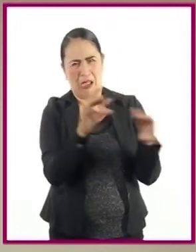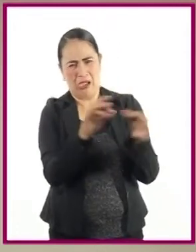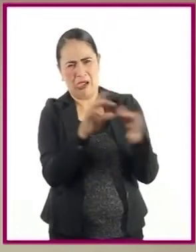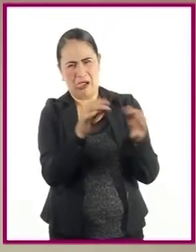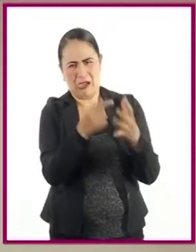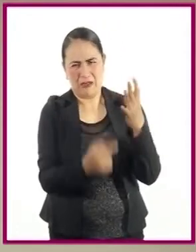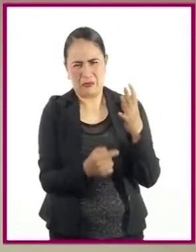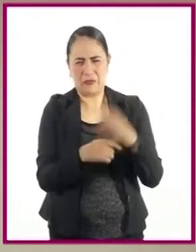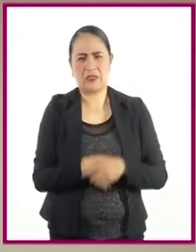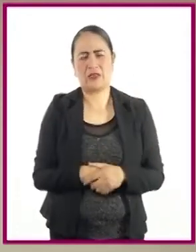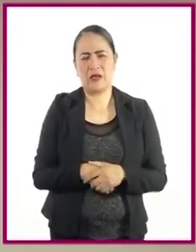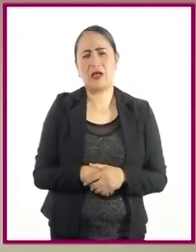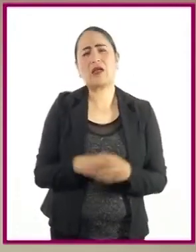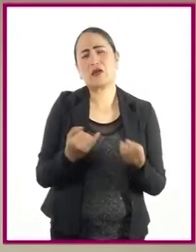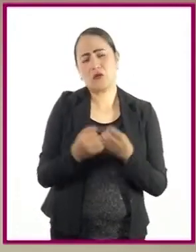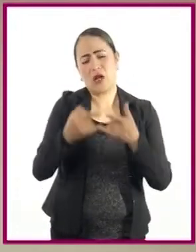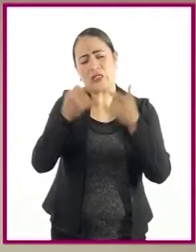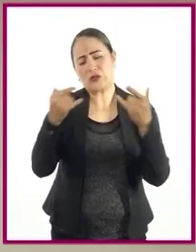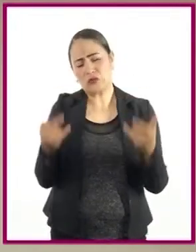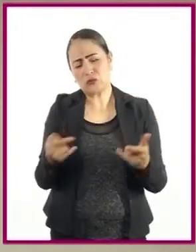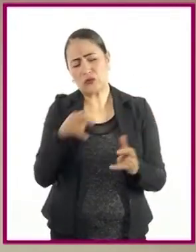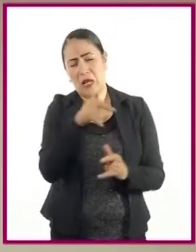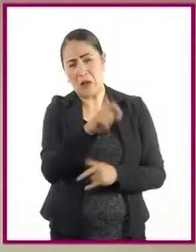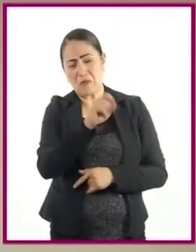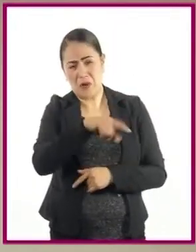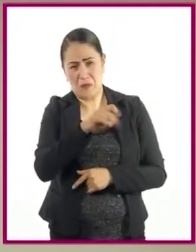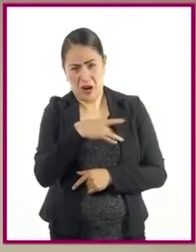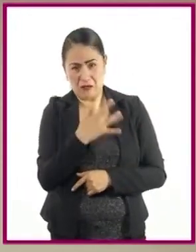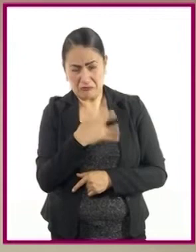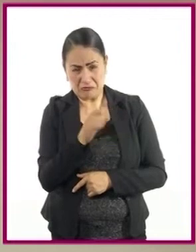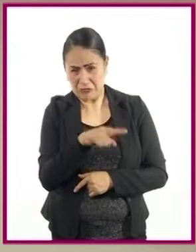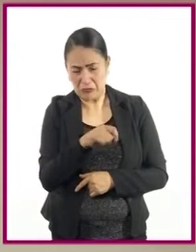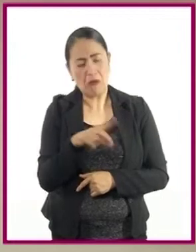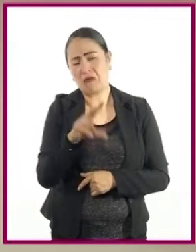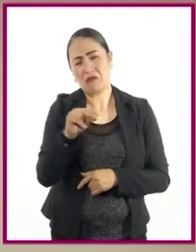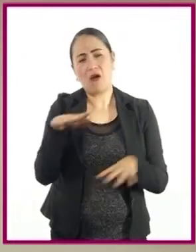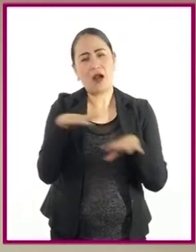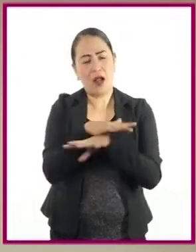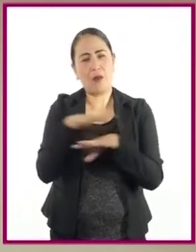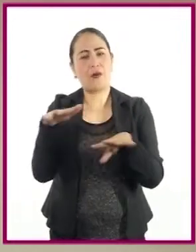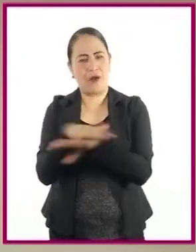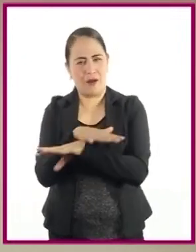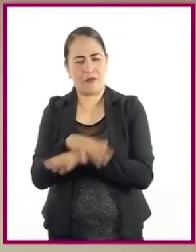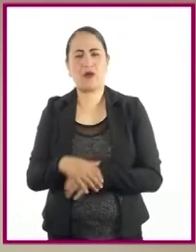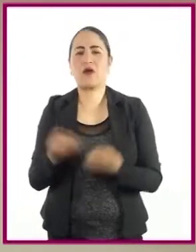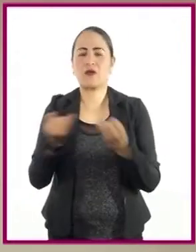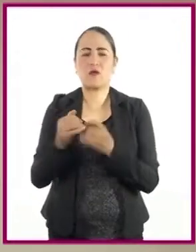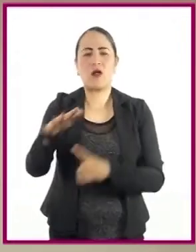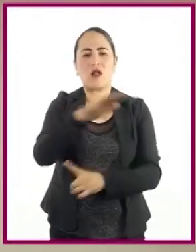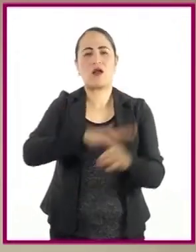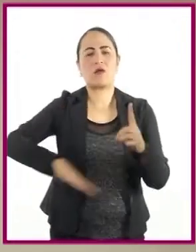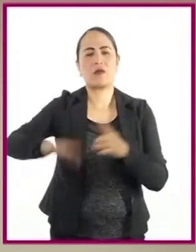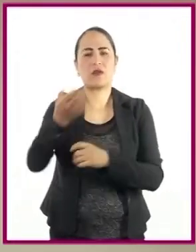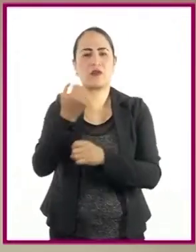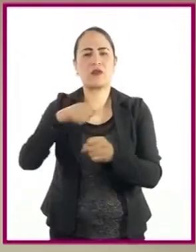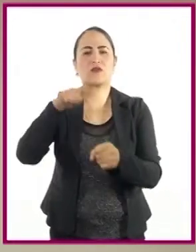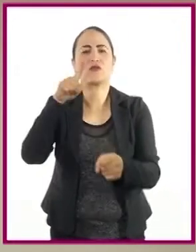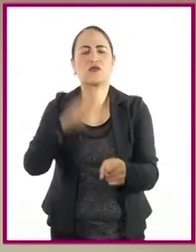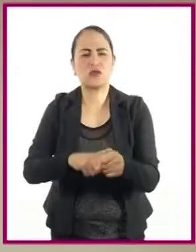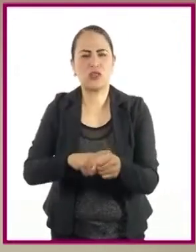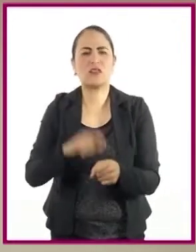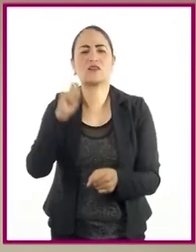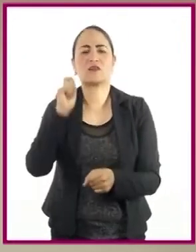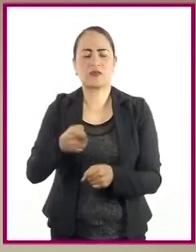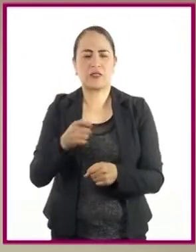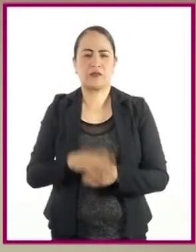modificando conforme avanza la historia. Y finalmente está el ambiente social, que se entiende como el